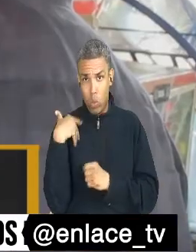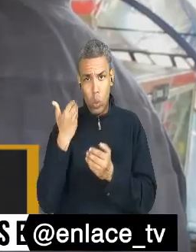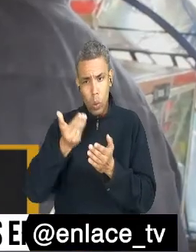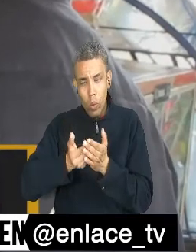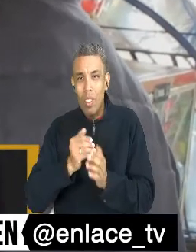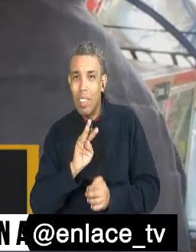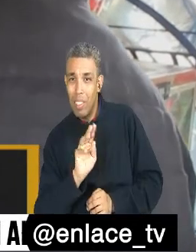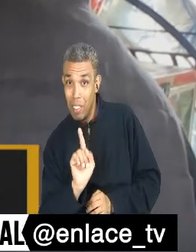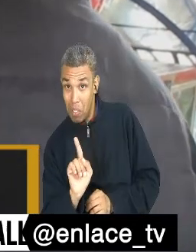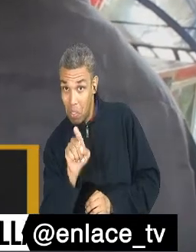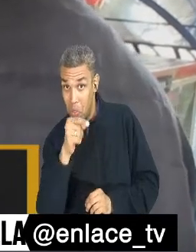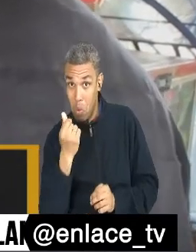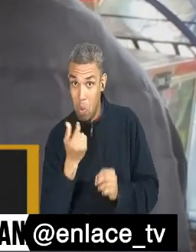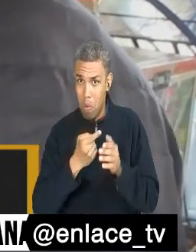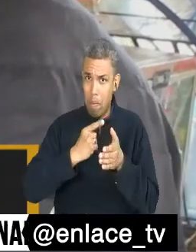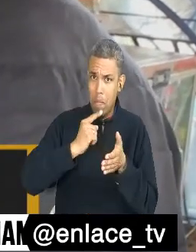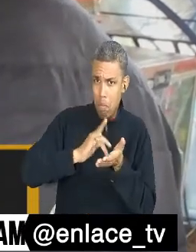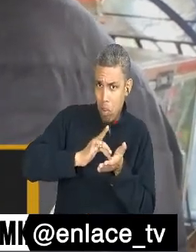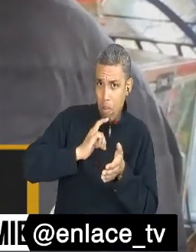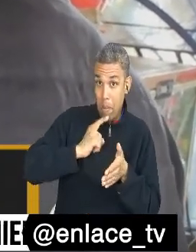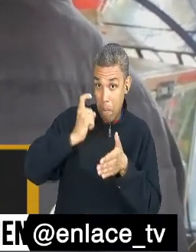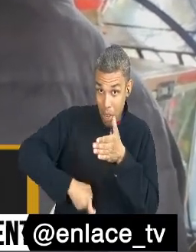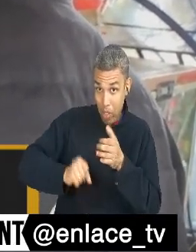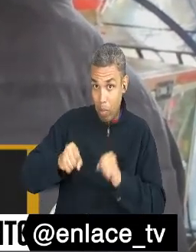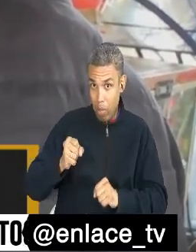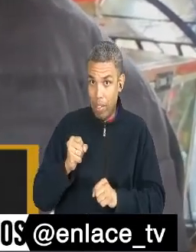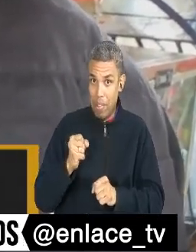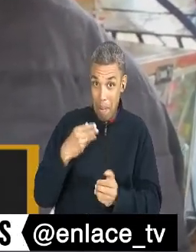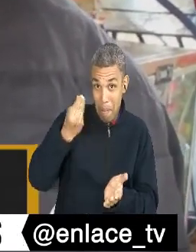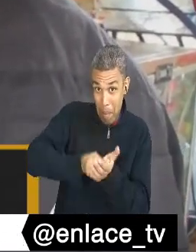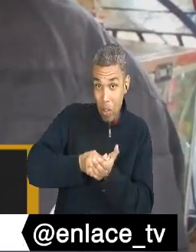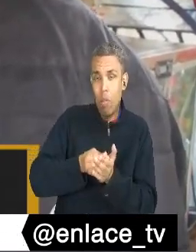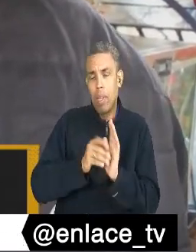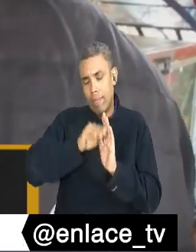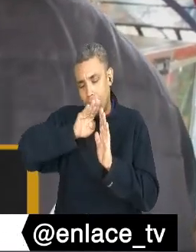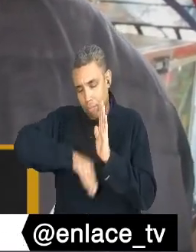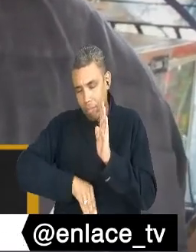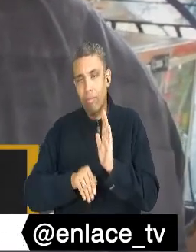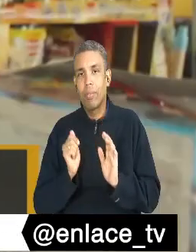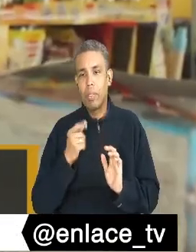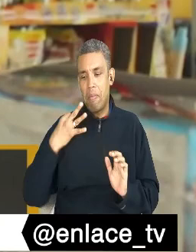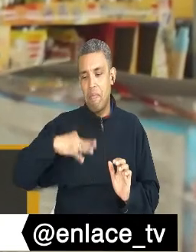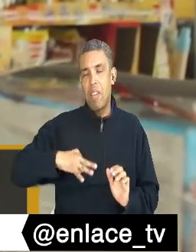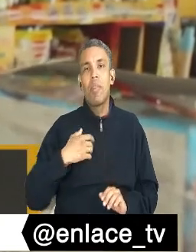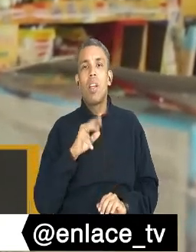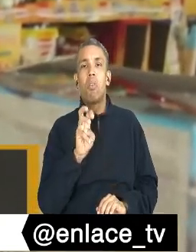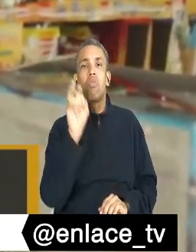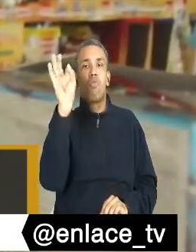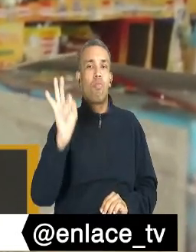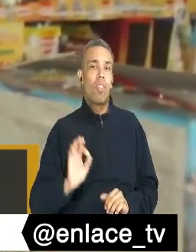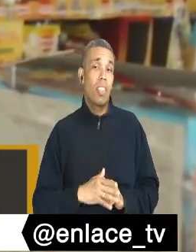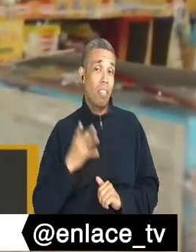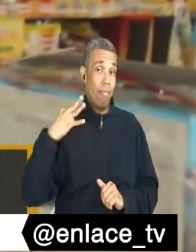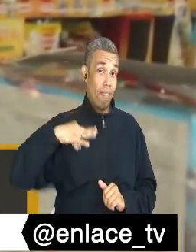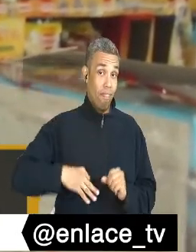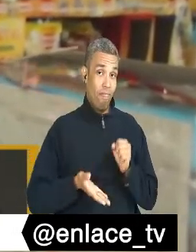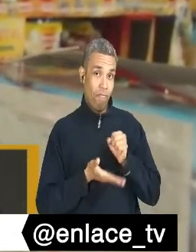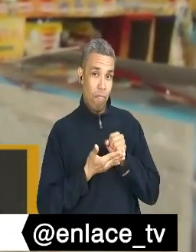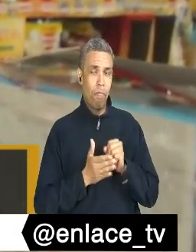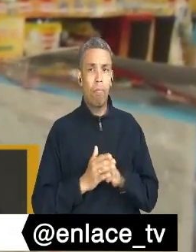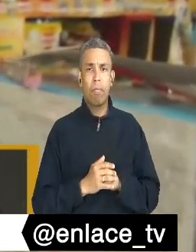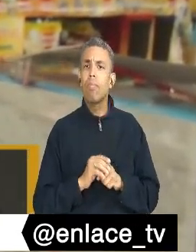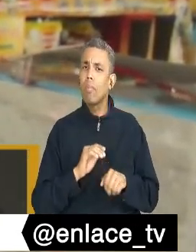del 8% por pronto pago. Sí, claro, porque uno está como al tanto en todas esas cosas que a veces uno no